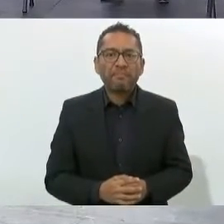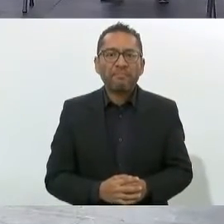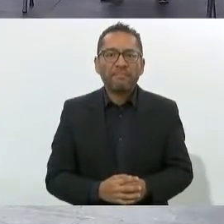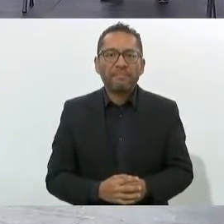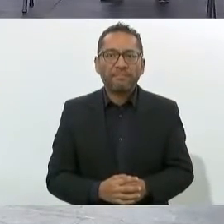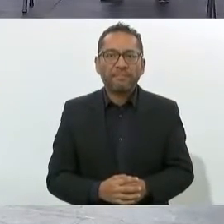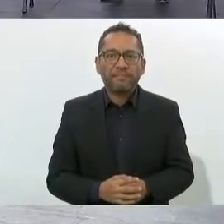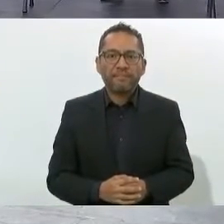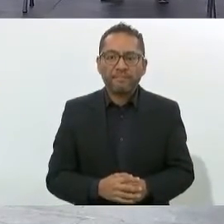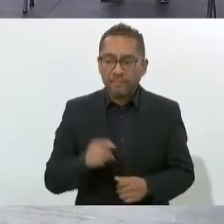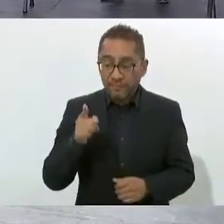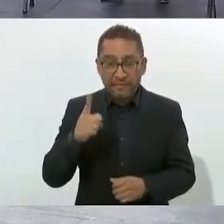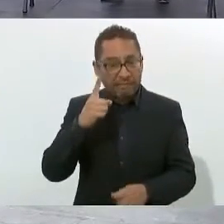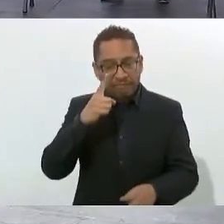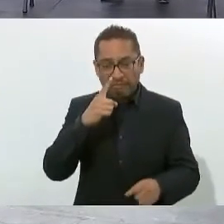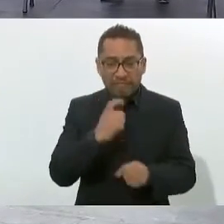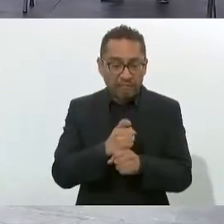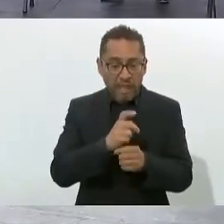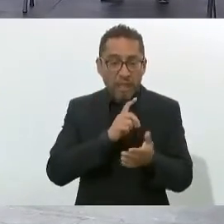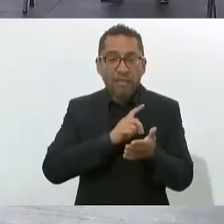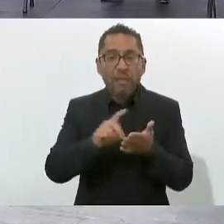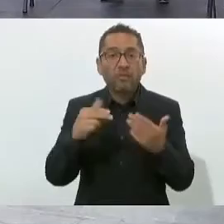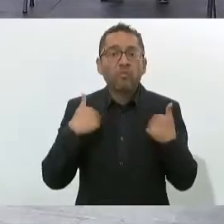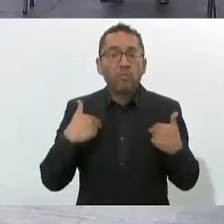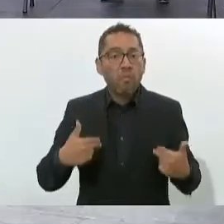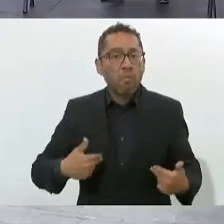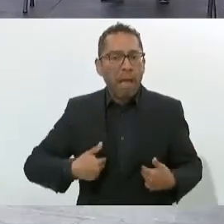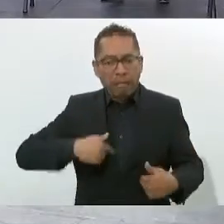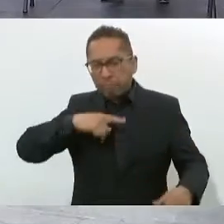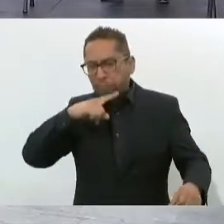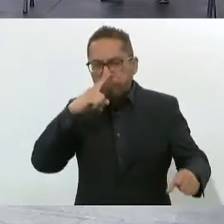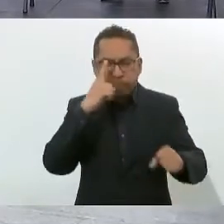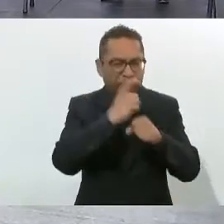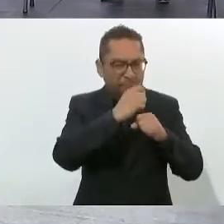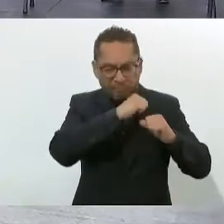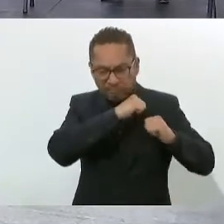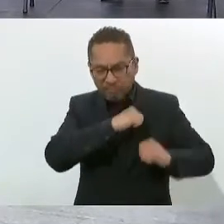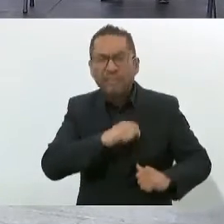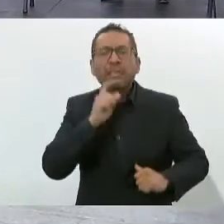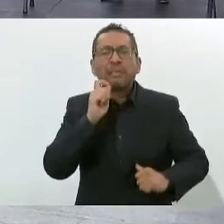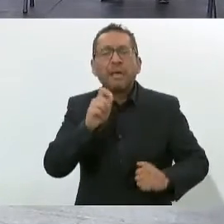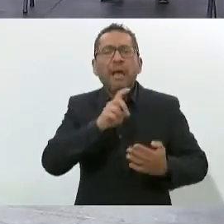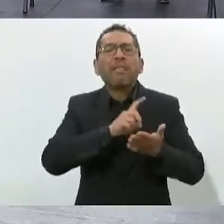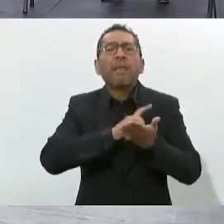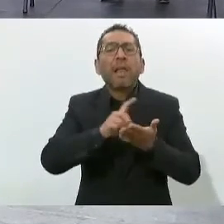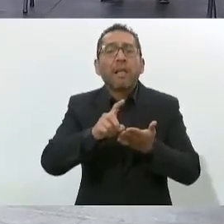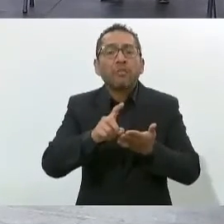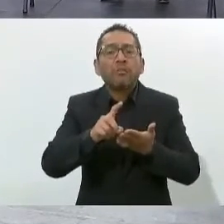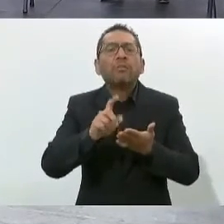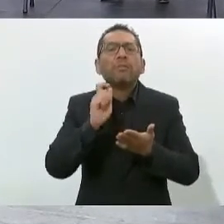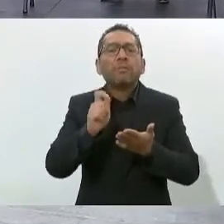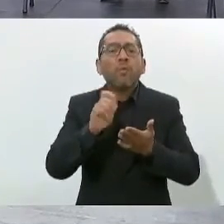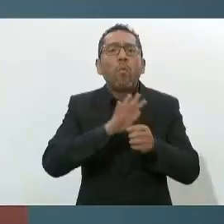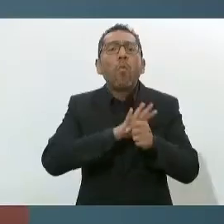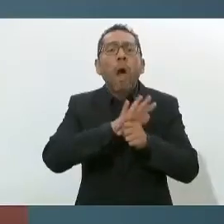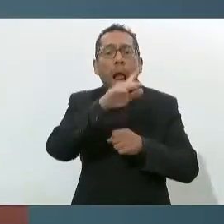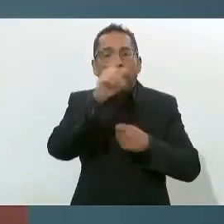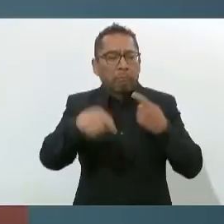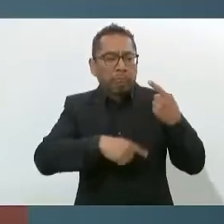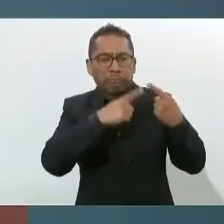Principal derecho humano es el derecho a la vida, es el principal de todos los derechos